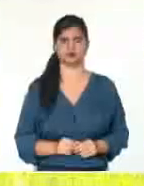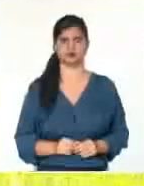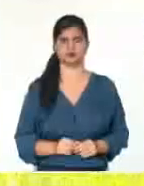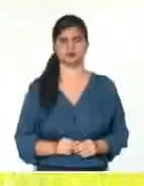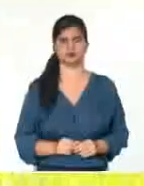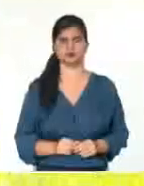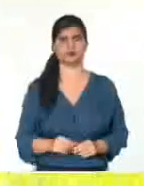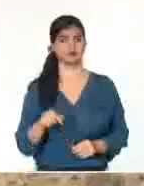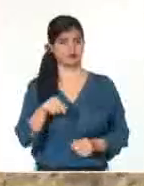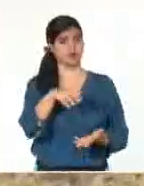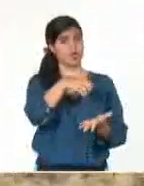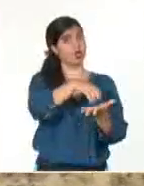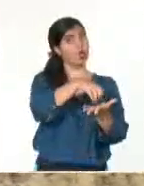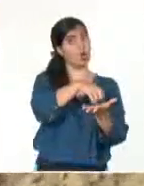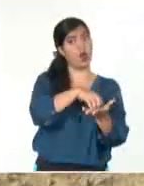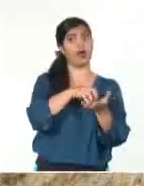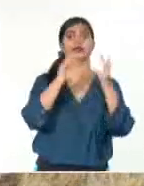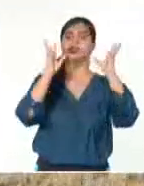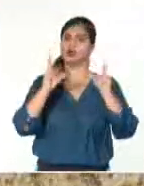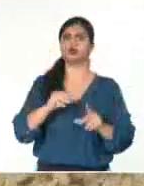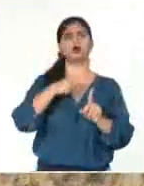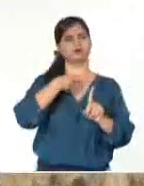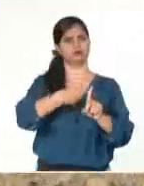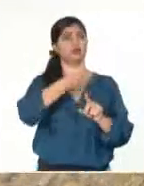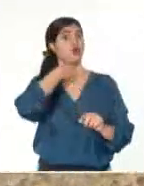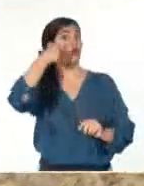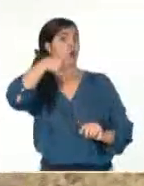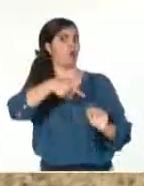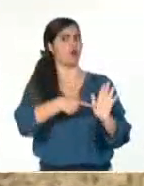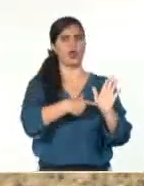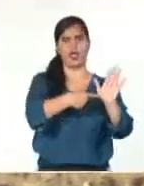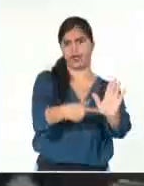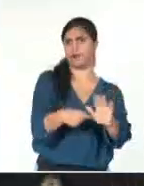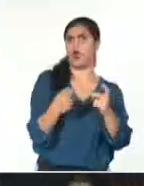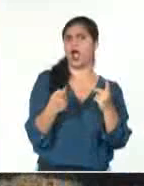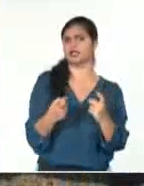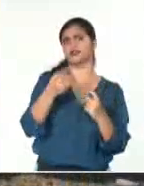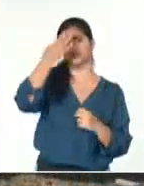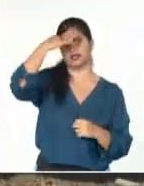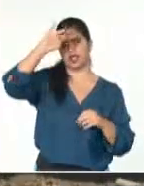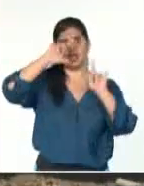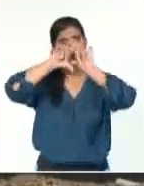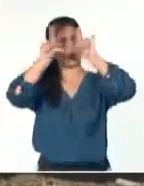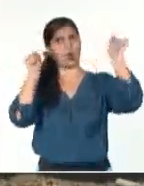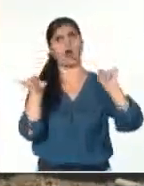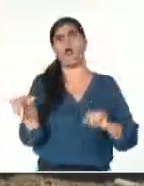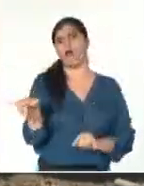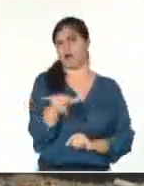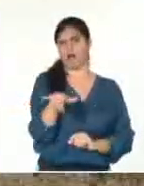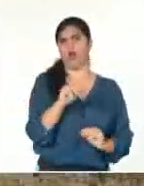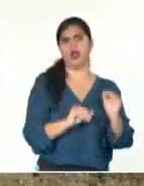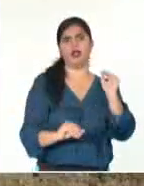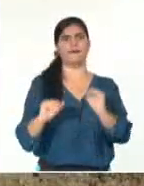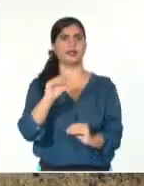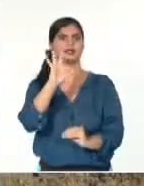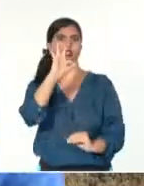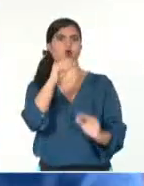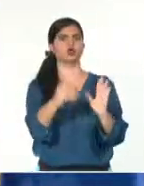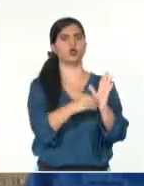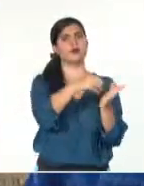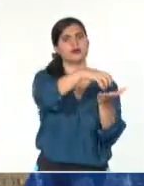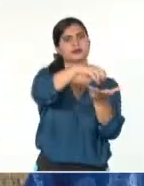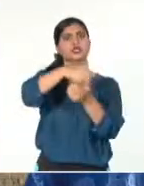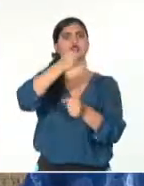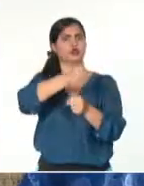Victoria Girón es de los buenos ejemplos que se necesita multiplicar entre los más de 8.000 colectivos del sector agropecuario en Cuba. En